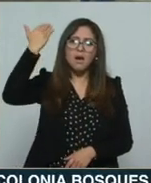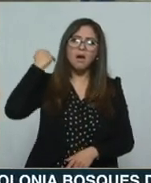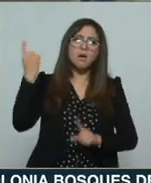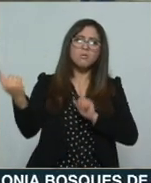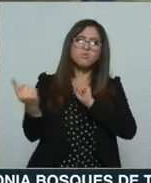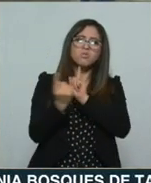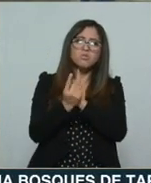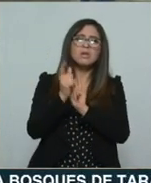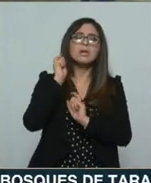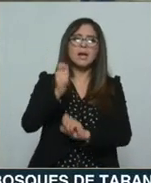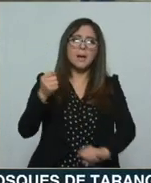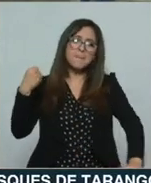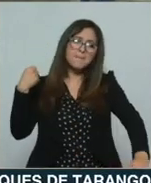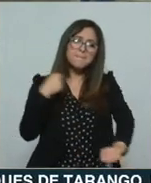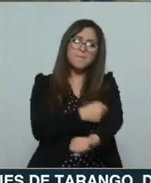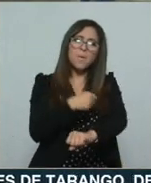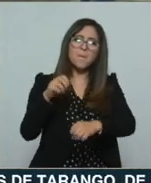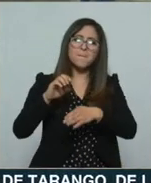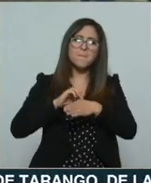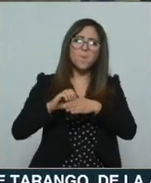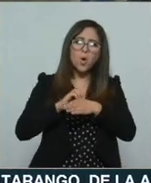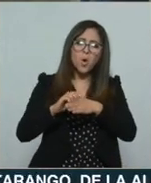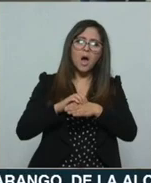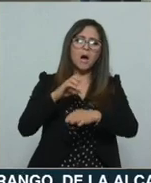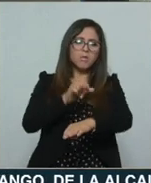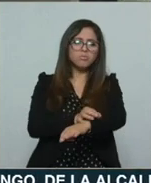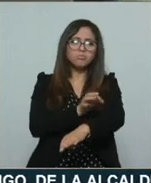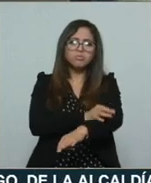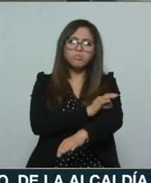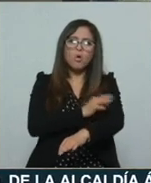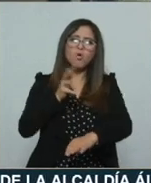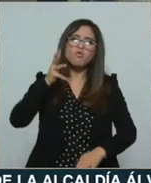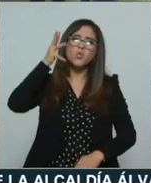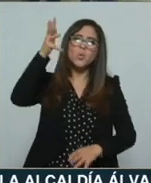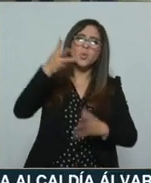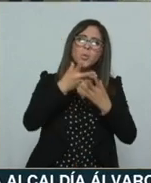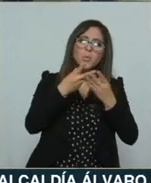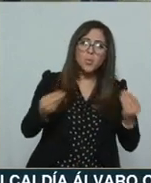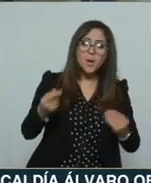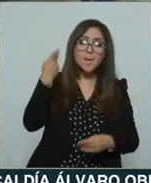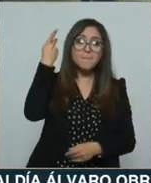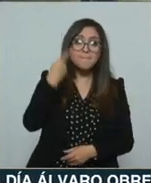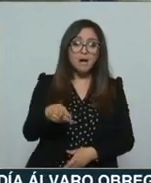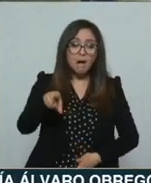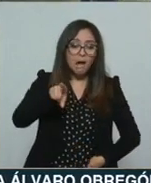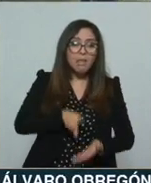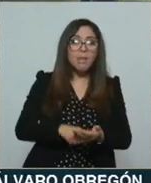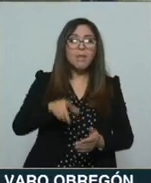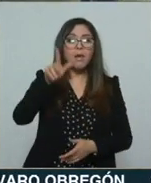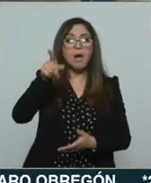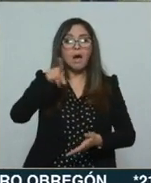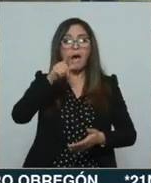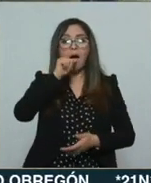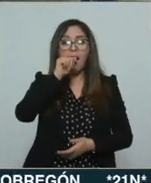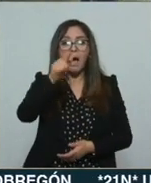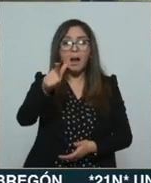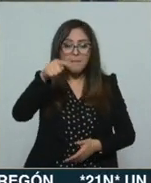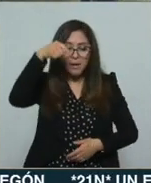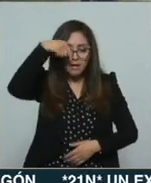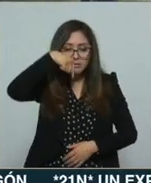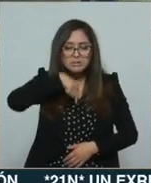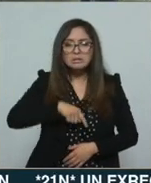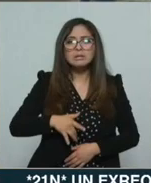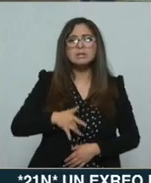Los moretones físicos se quitan, pero los moretones del alma no. Esos moretones siempre van a estar